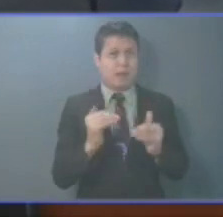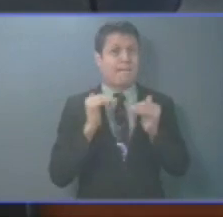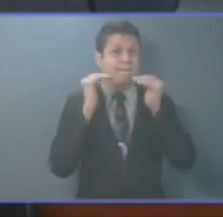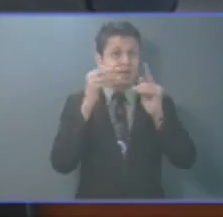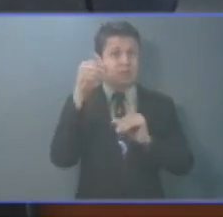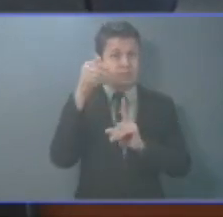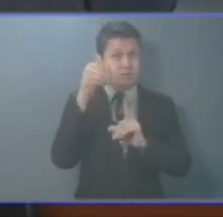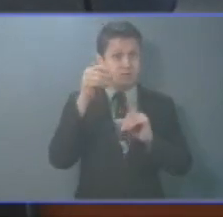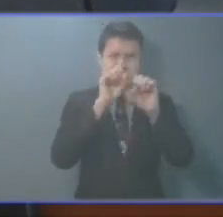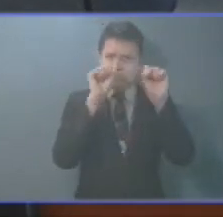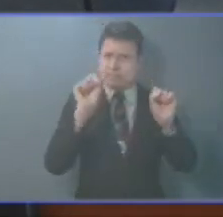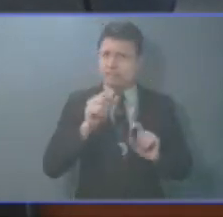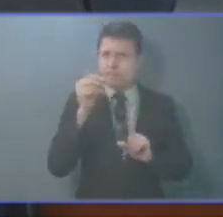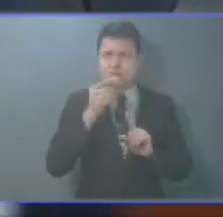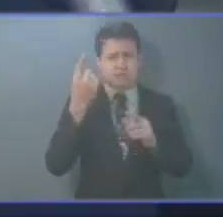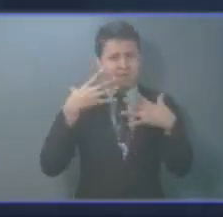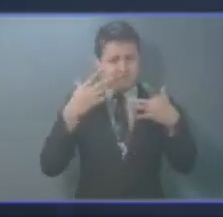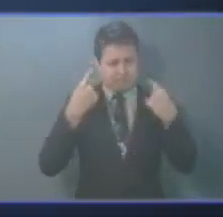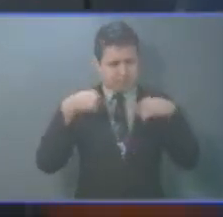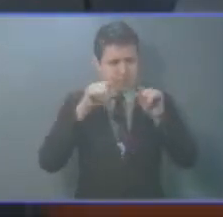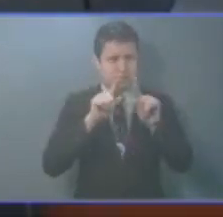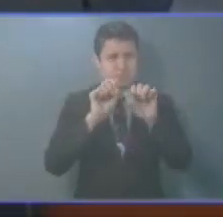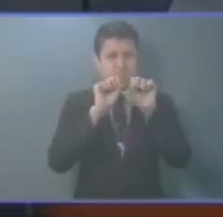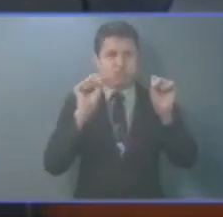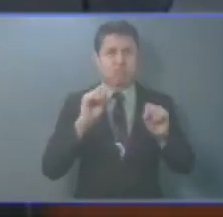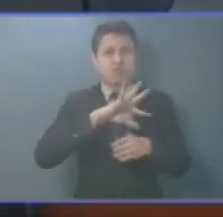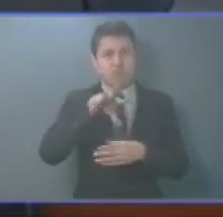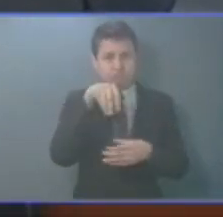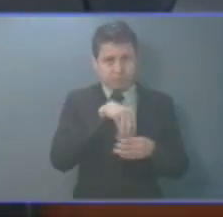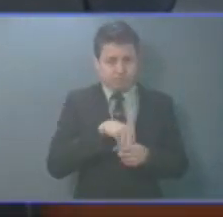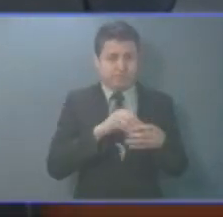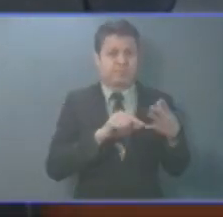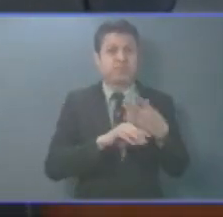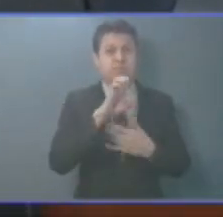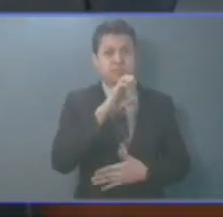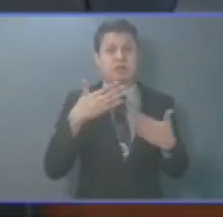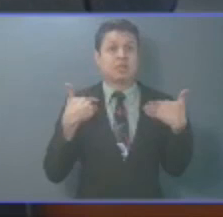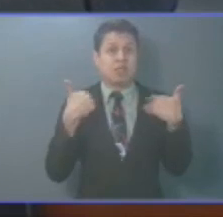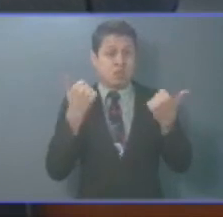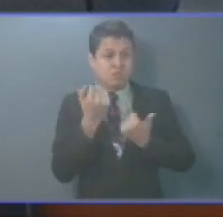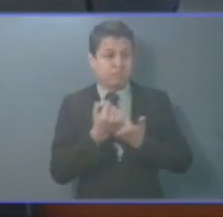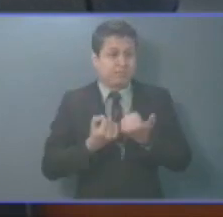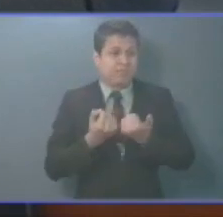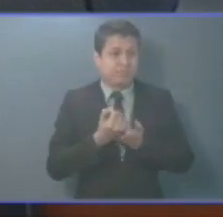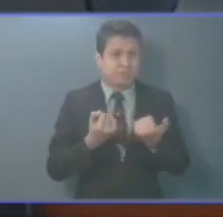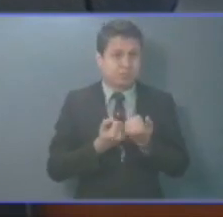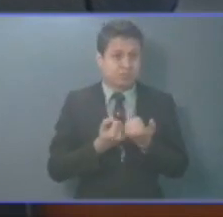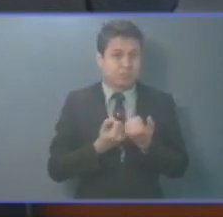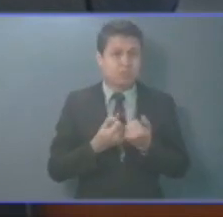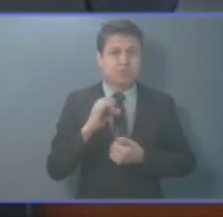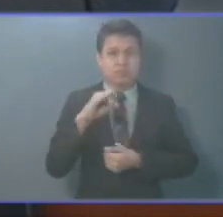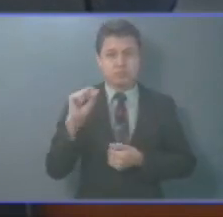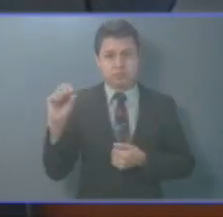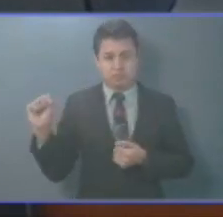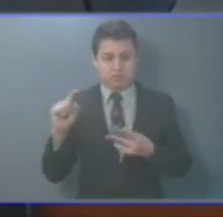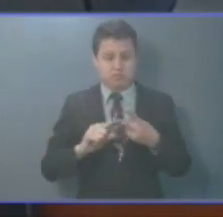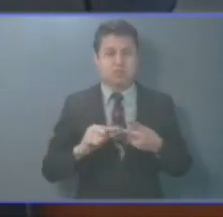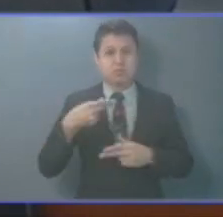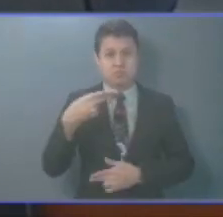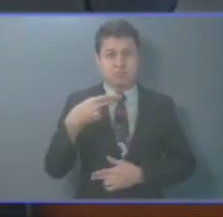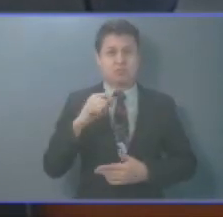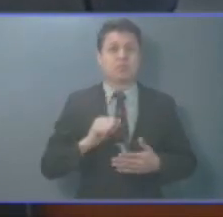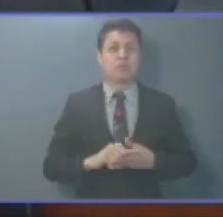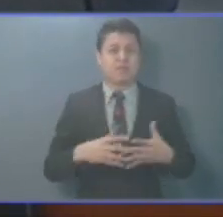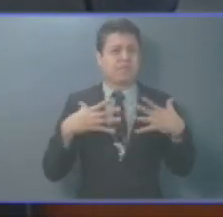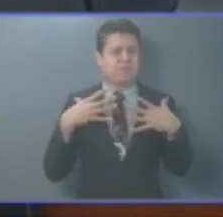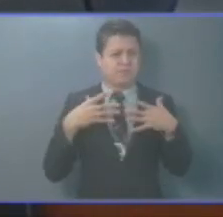educativo y a lo largo de la vida. G. A la salud y asistencia social. H. A vivir de